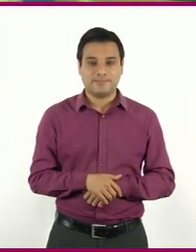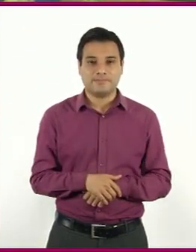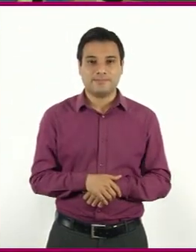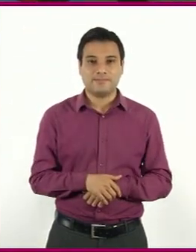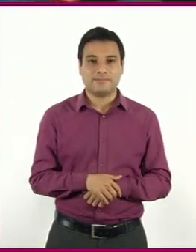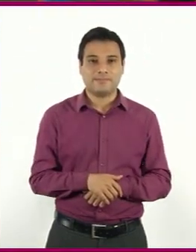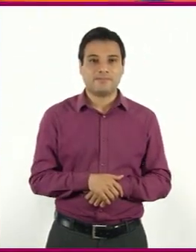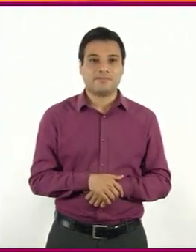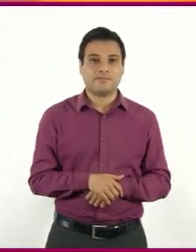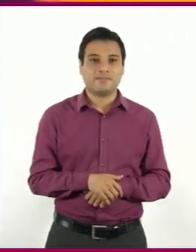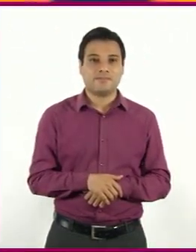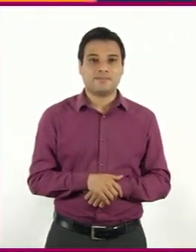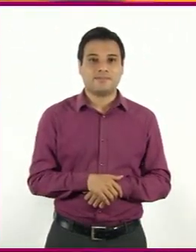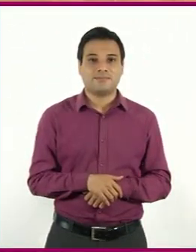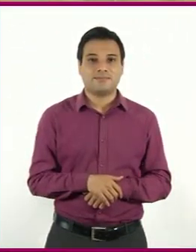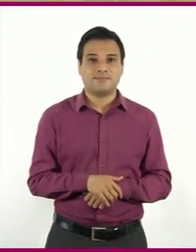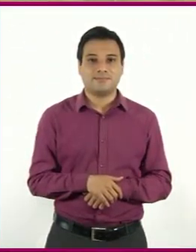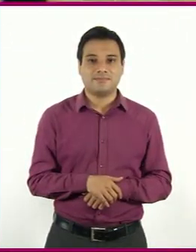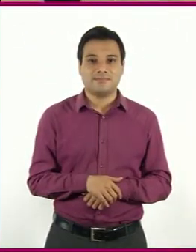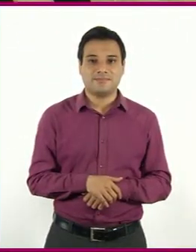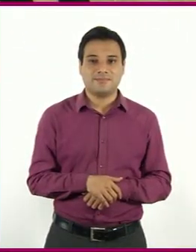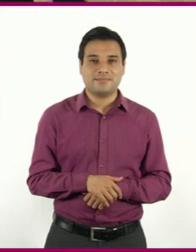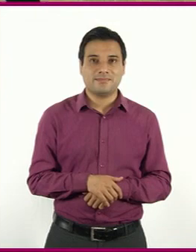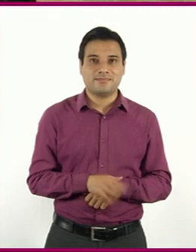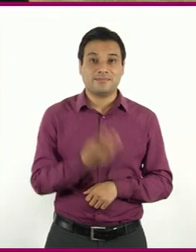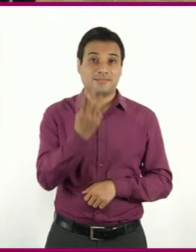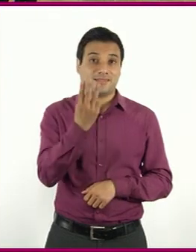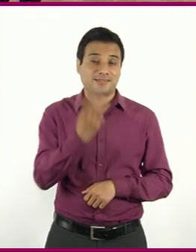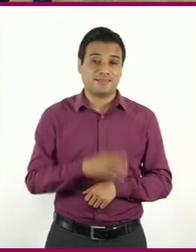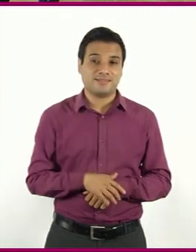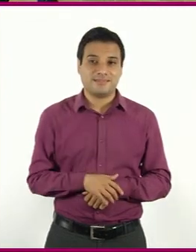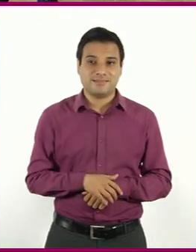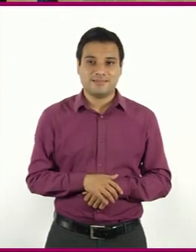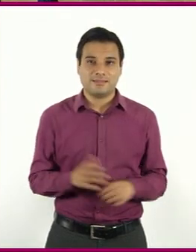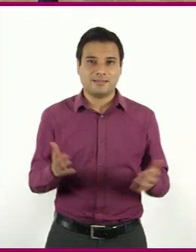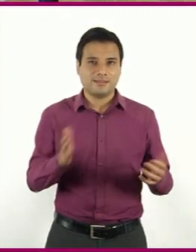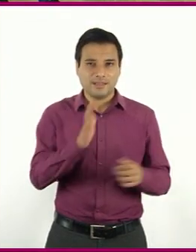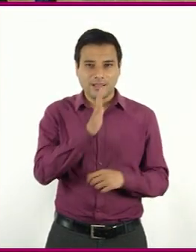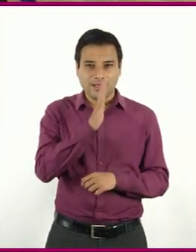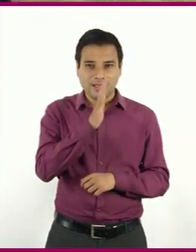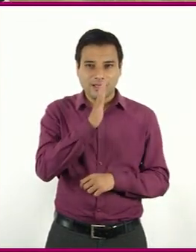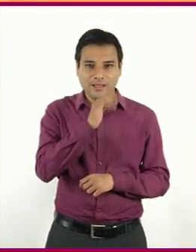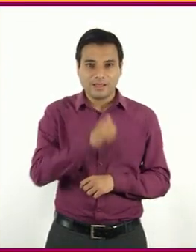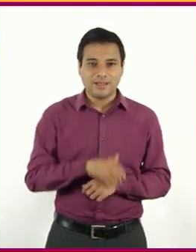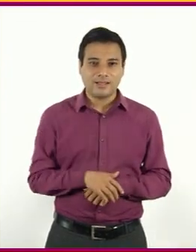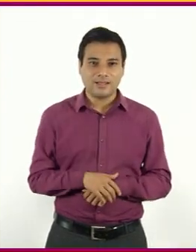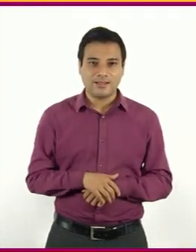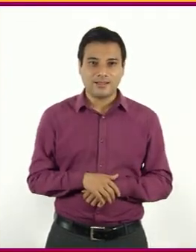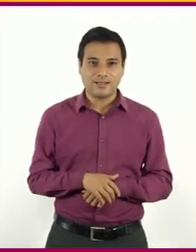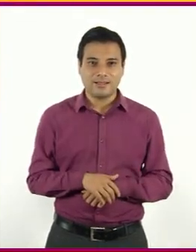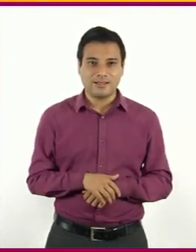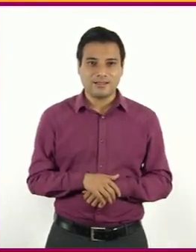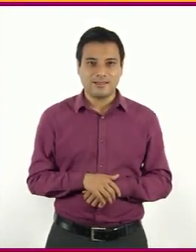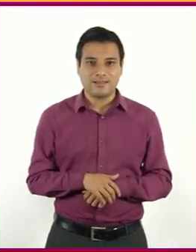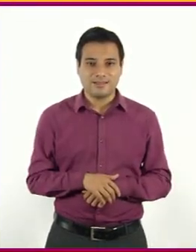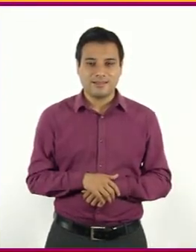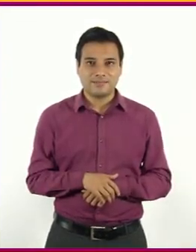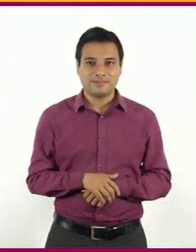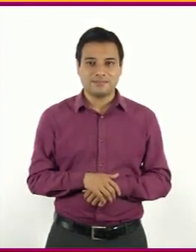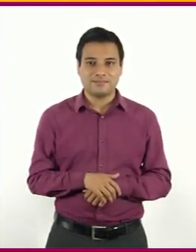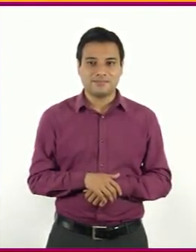Una, dos, tres. Rápido, y no pega. Daniel, ¿qué? No llegas. Es